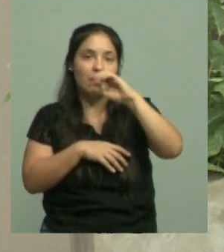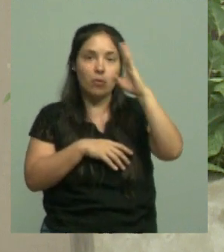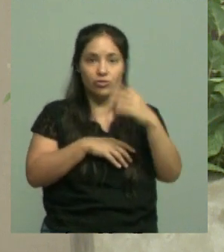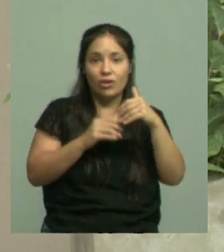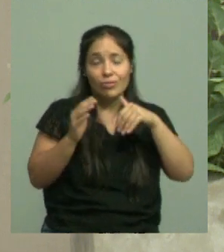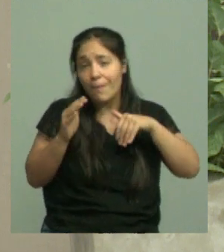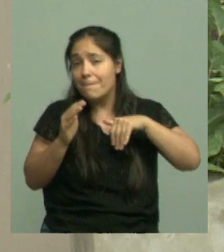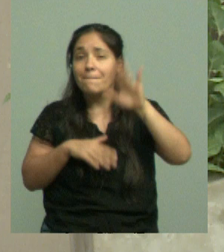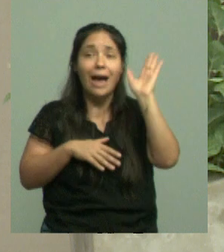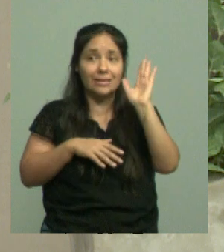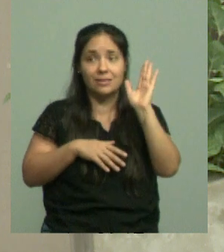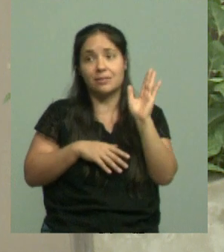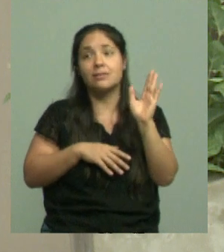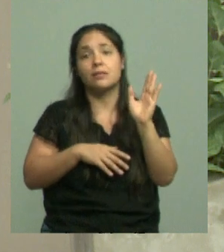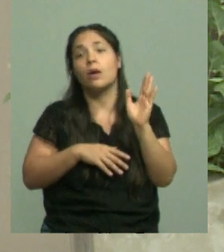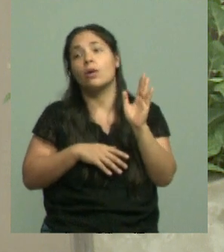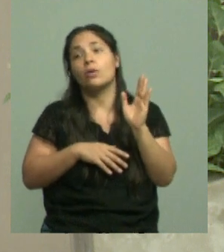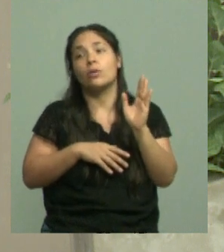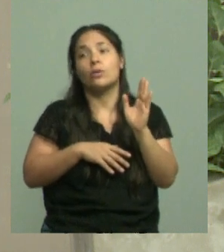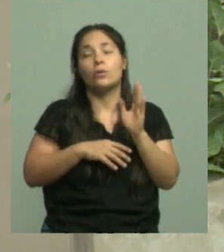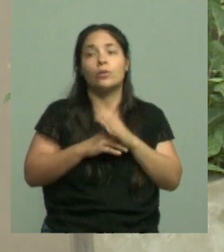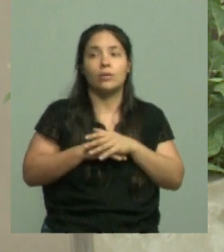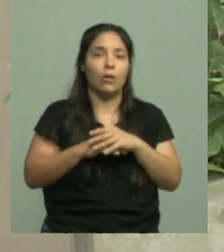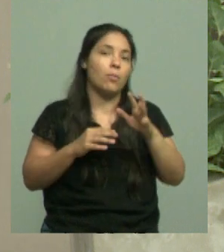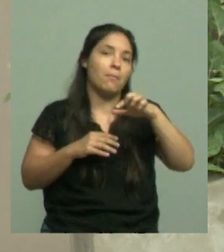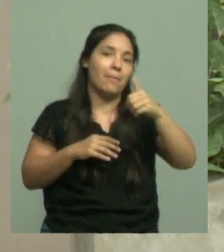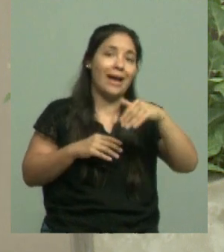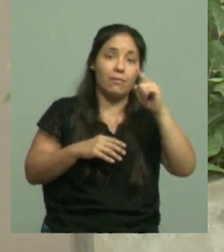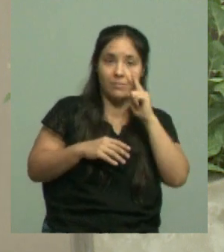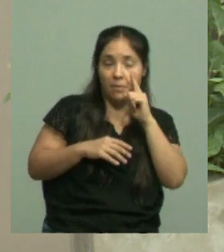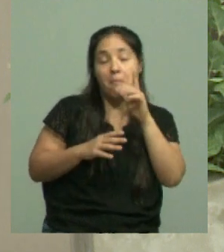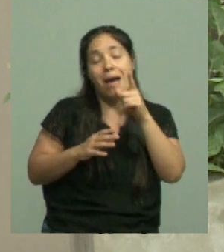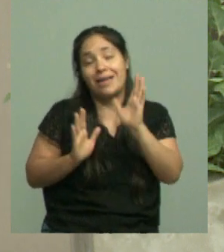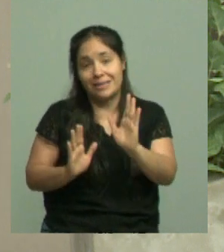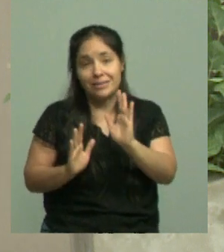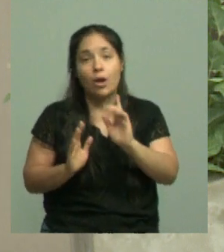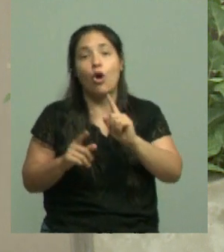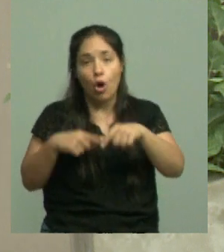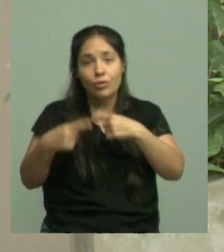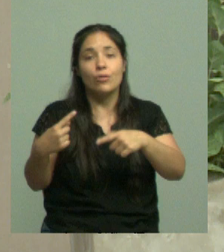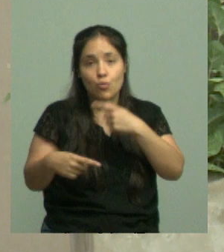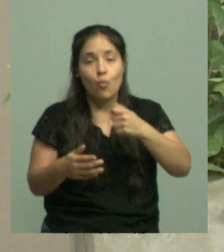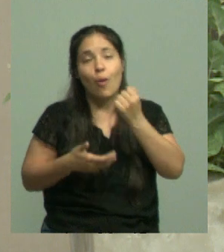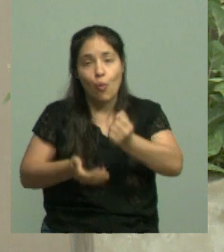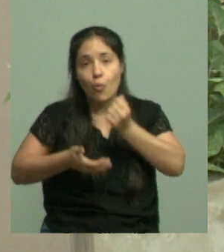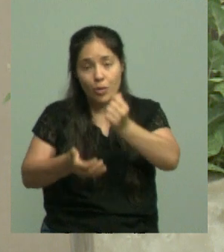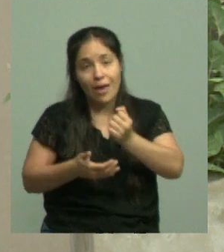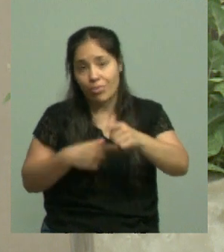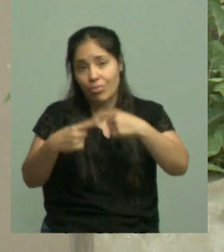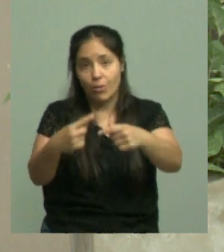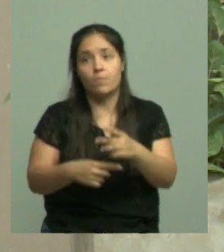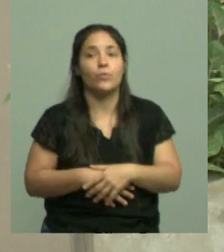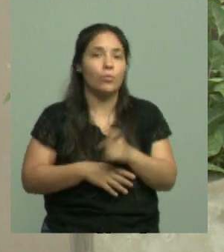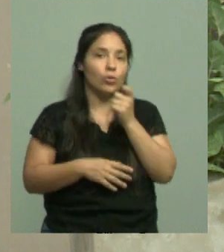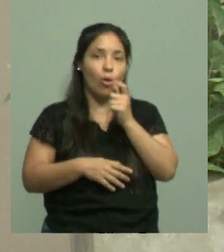15%, o, bueno, teóricamente el PAMI se los va a seguir cubriendo los que gasten hasta el 15%, pero ponerle que les coma el